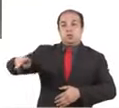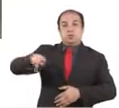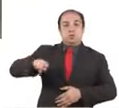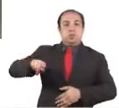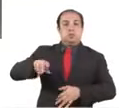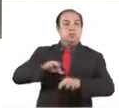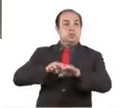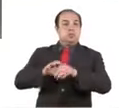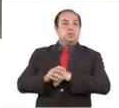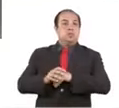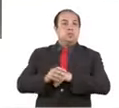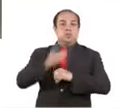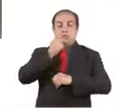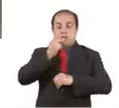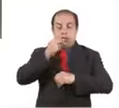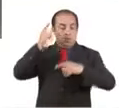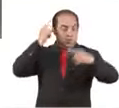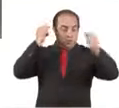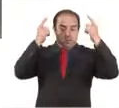graduado.